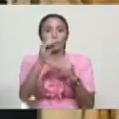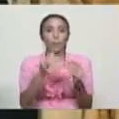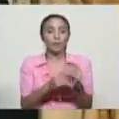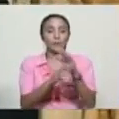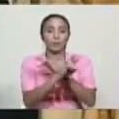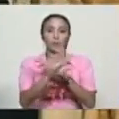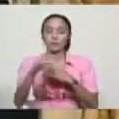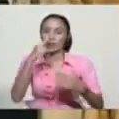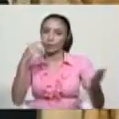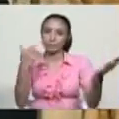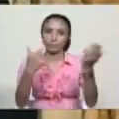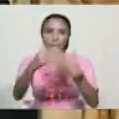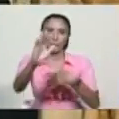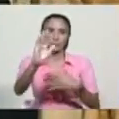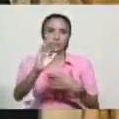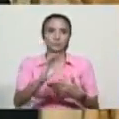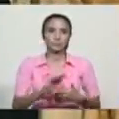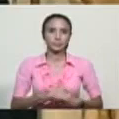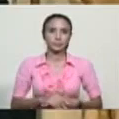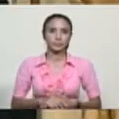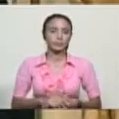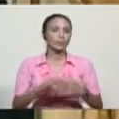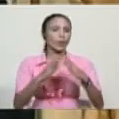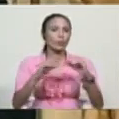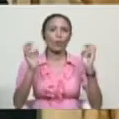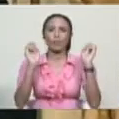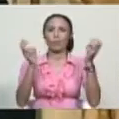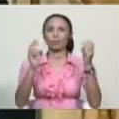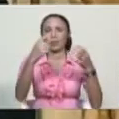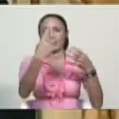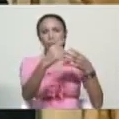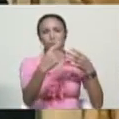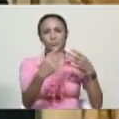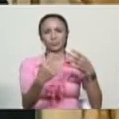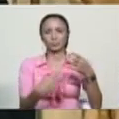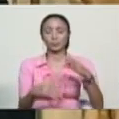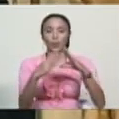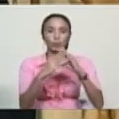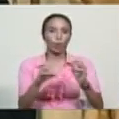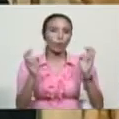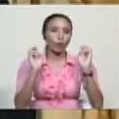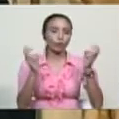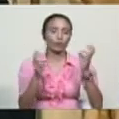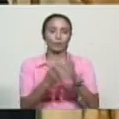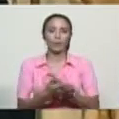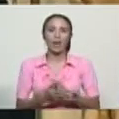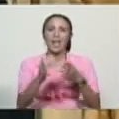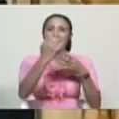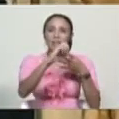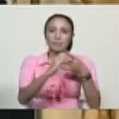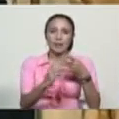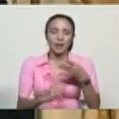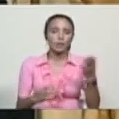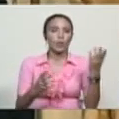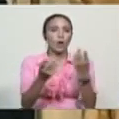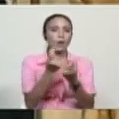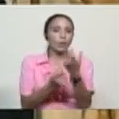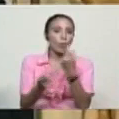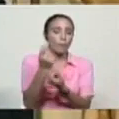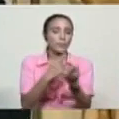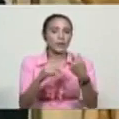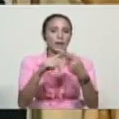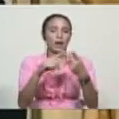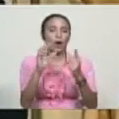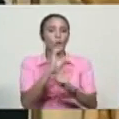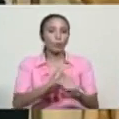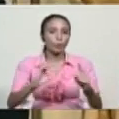más. En todos los aspectos, profesor Dussel, en todos los aspectos de la economía, de la